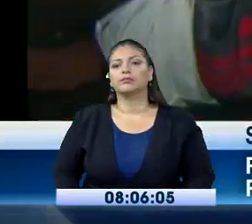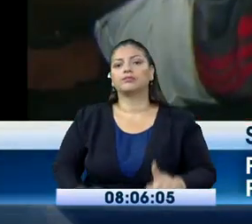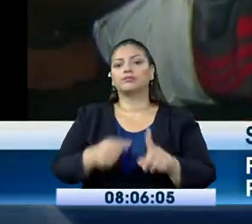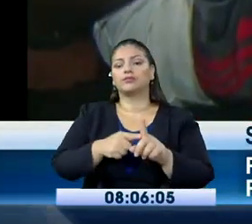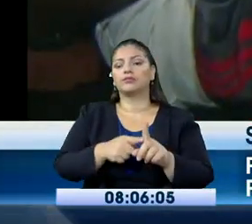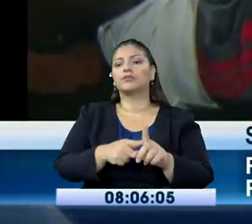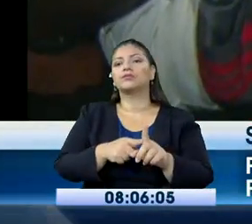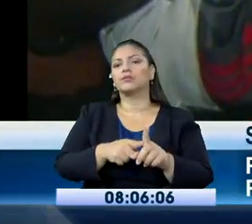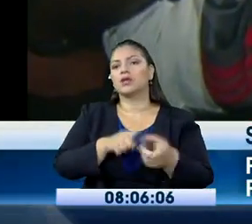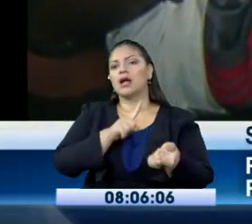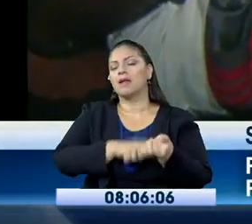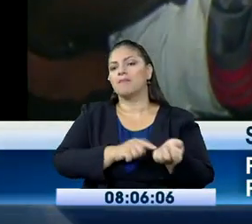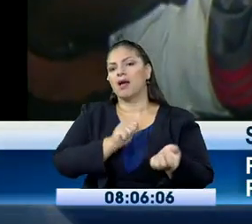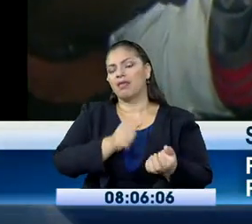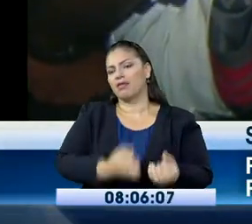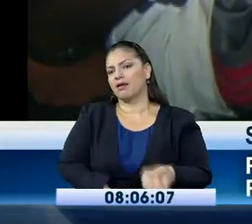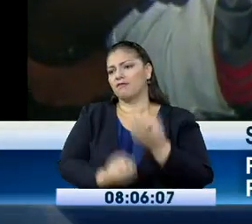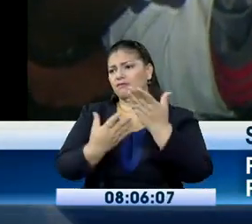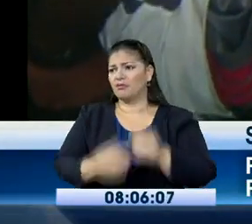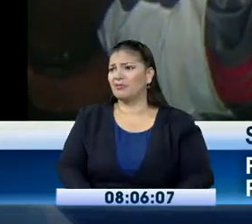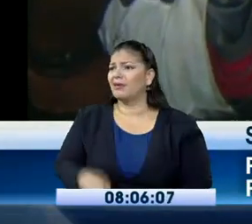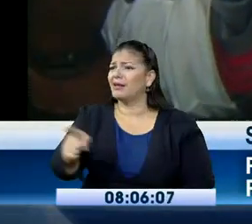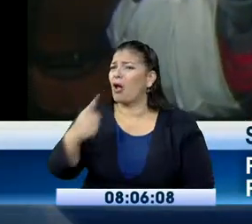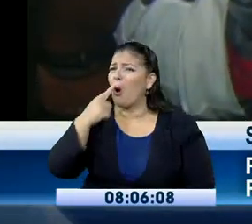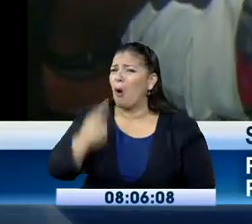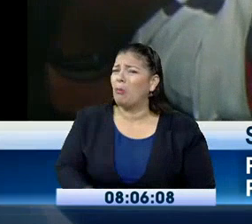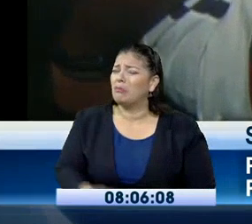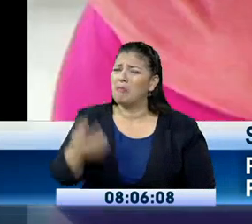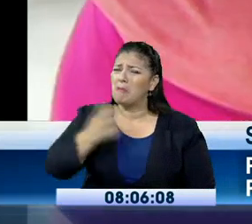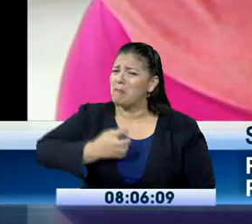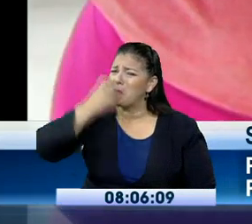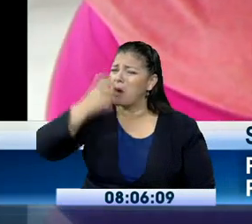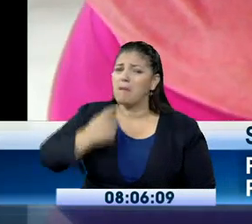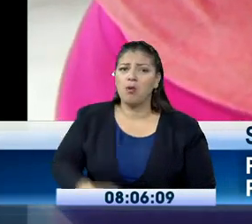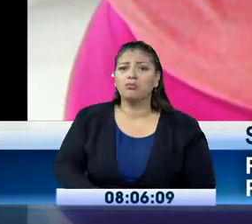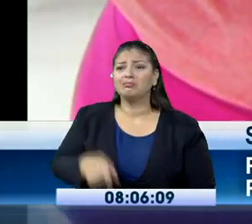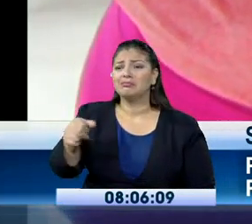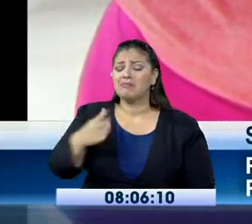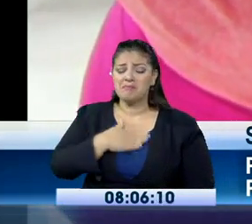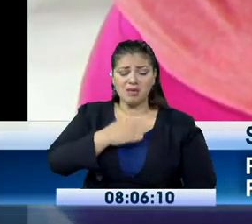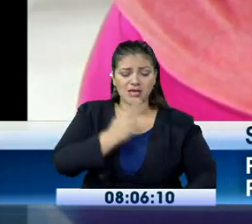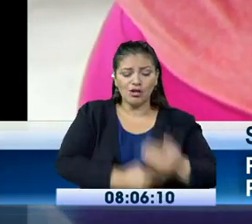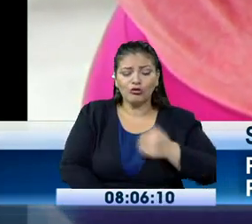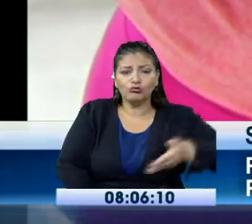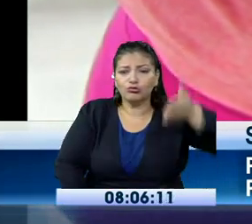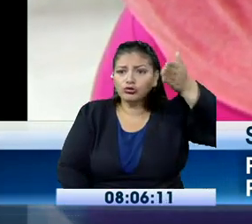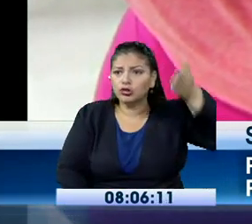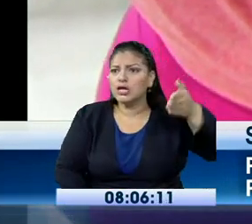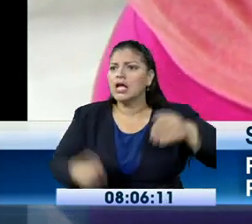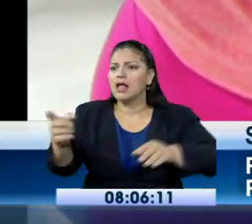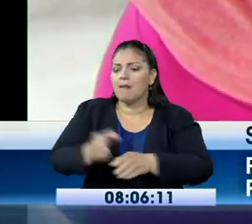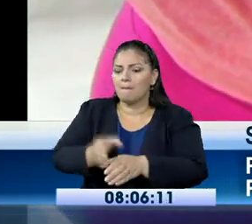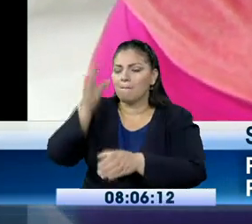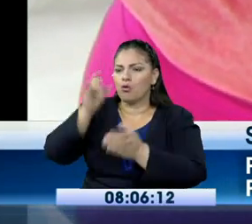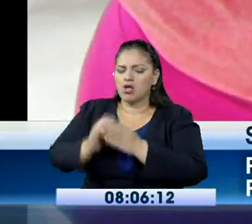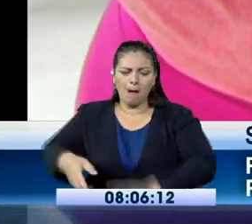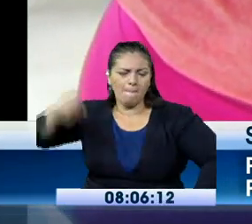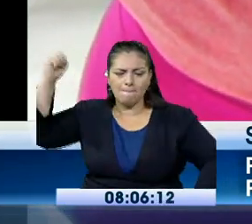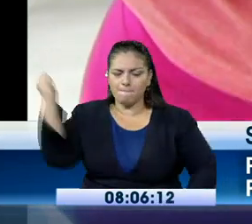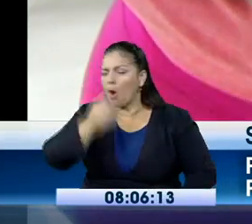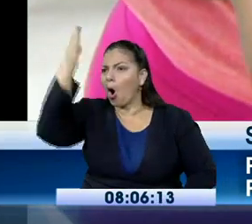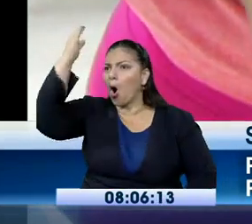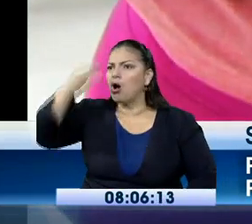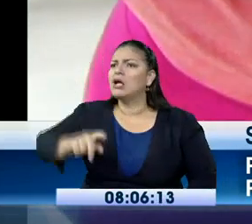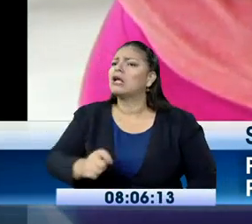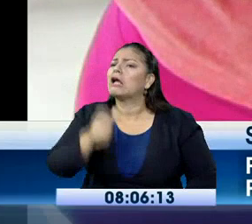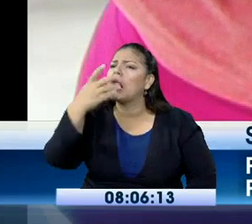ataque por poco hieren a su hijo menor de edad. Que preso se quede preso. Porque podía haber